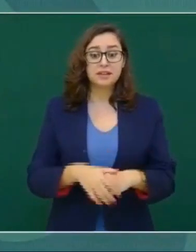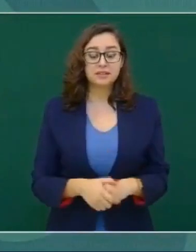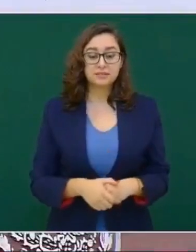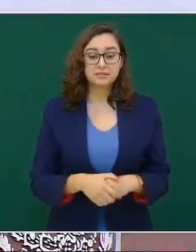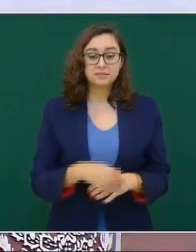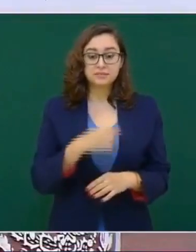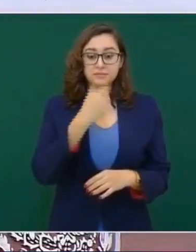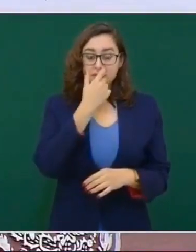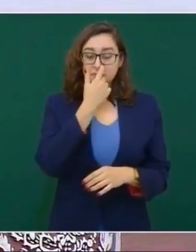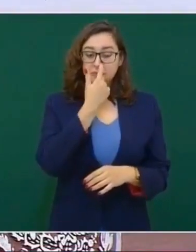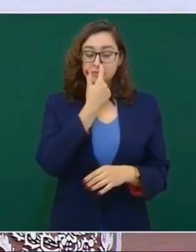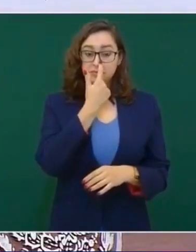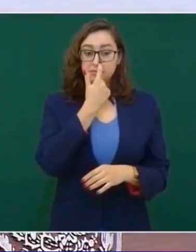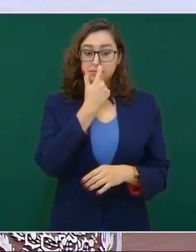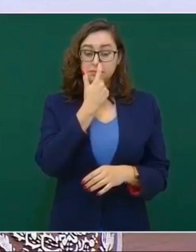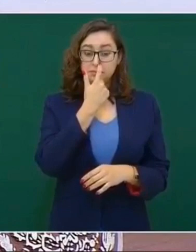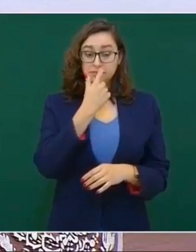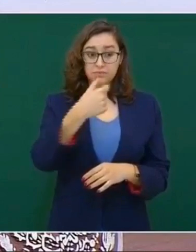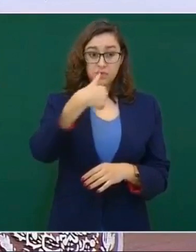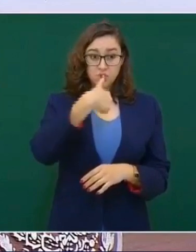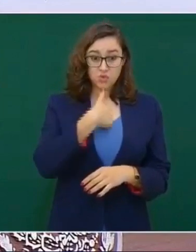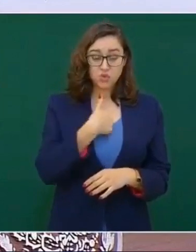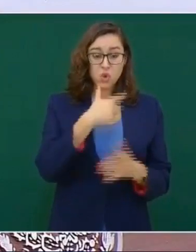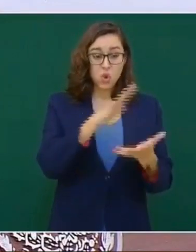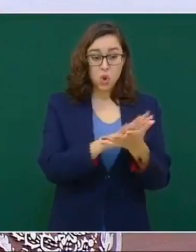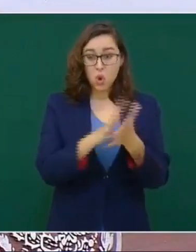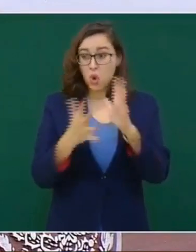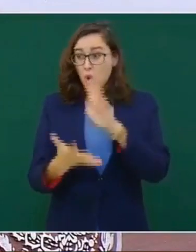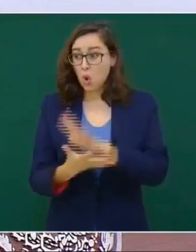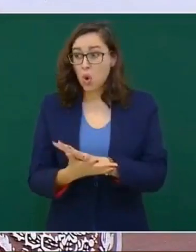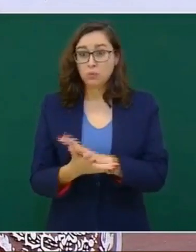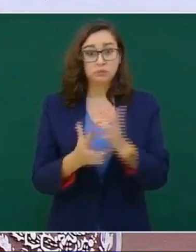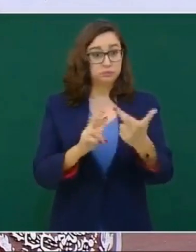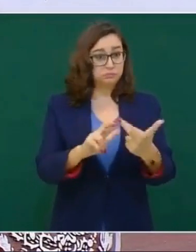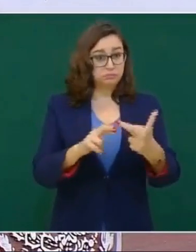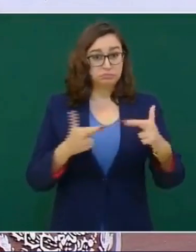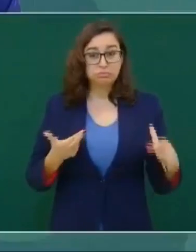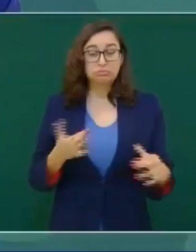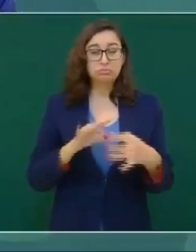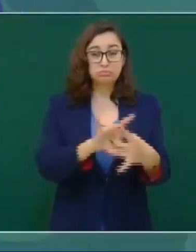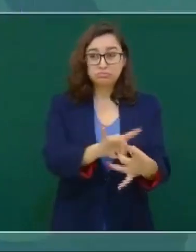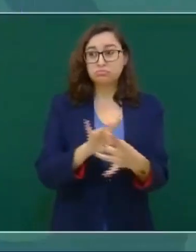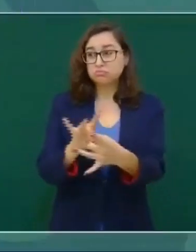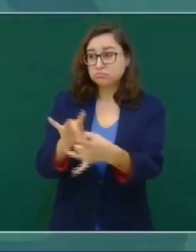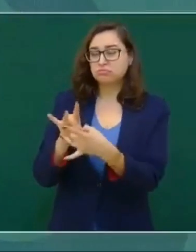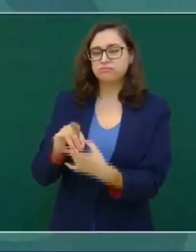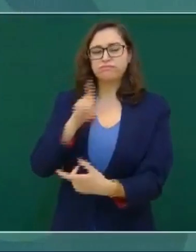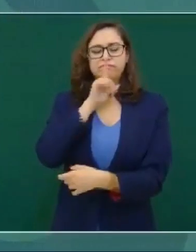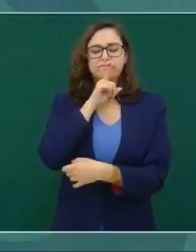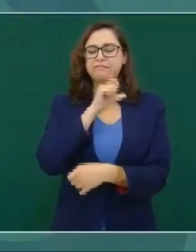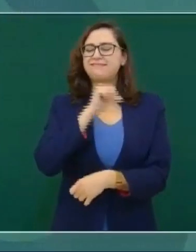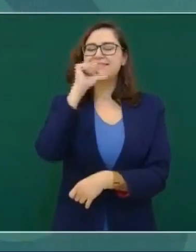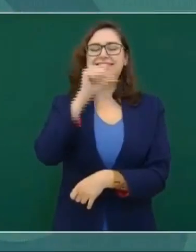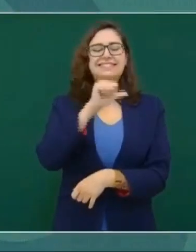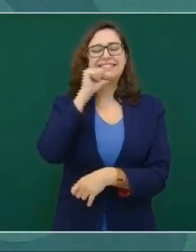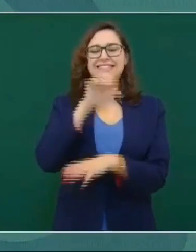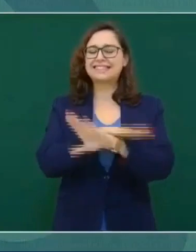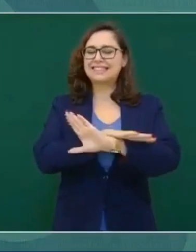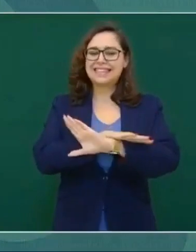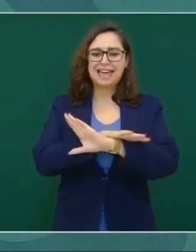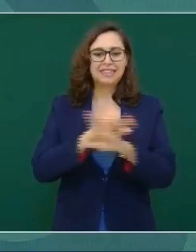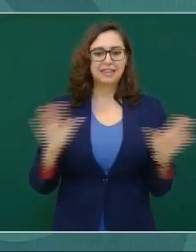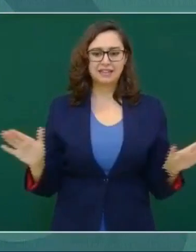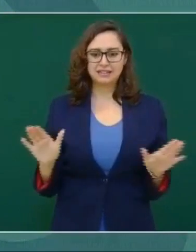Yo no establezco relaciones de complicidad con nadie, pero también me pongo a pensar